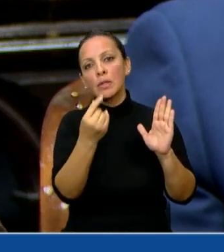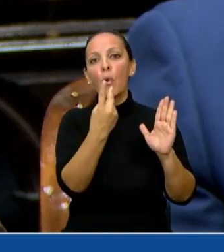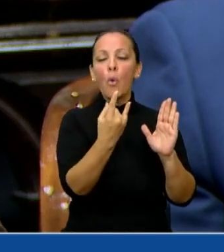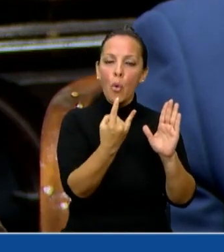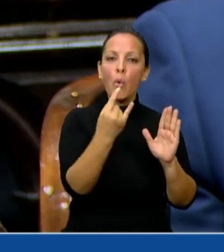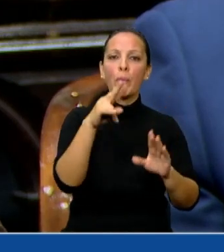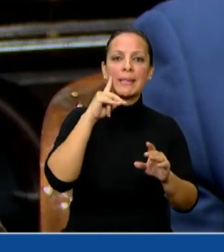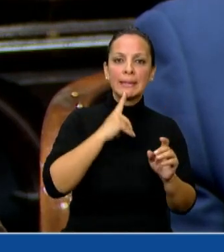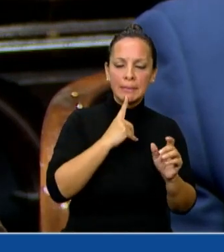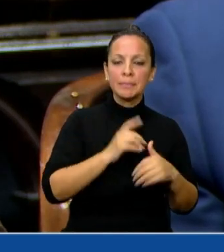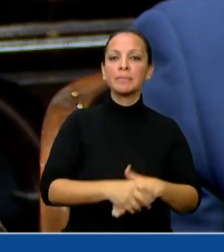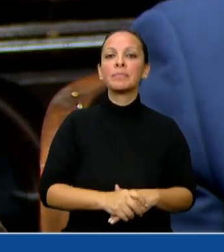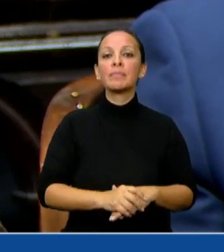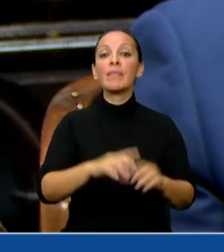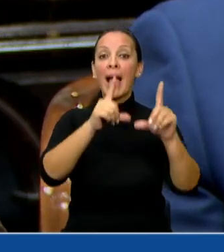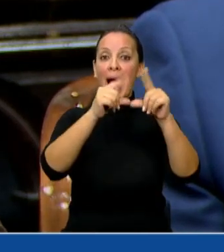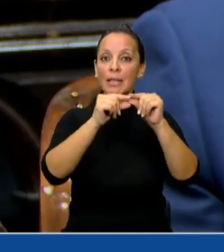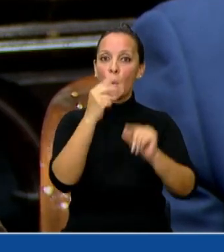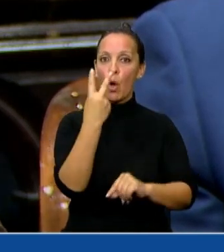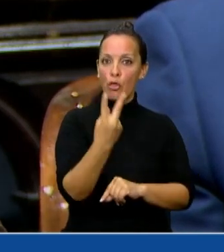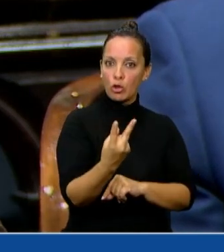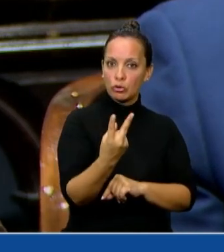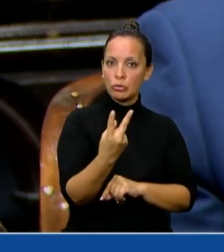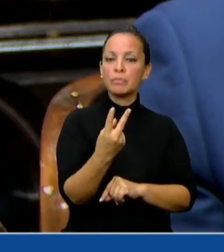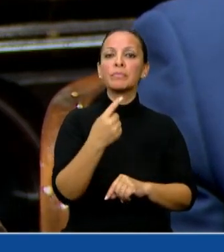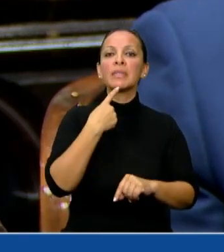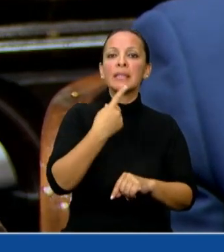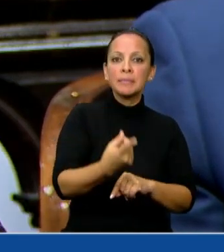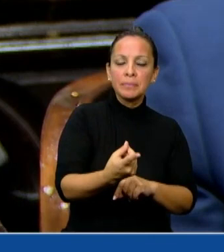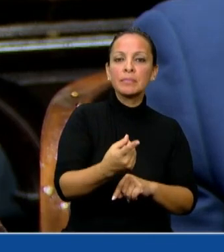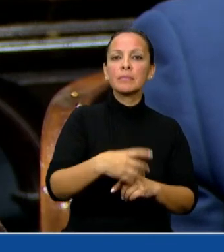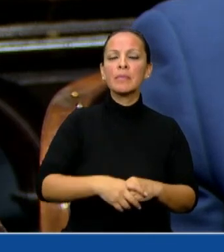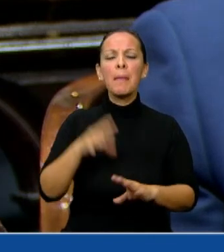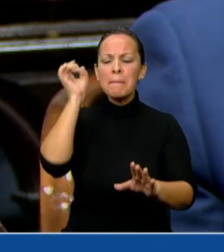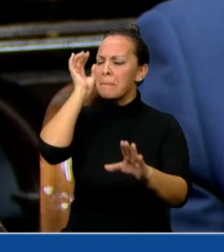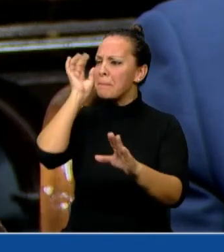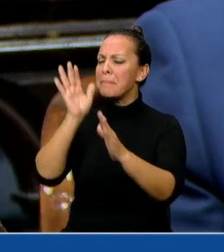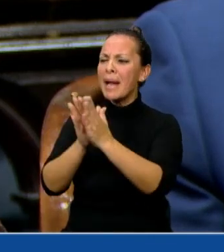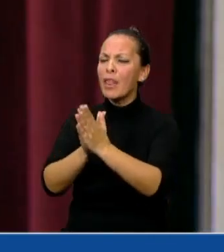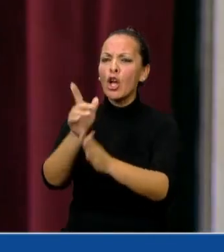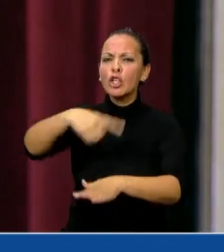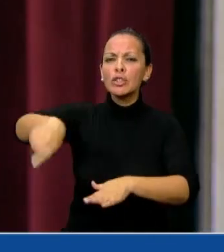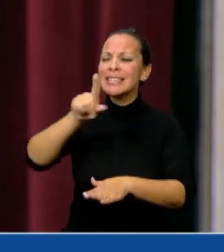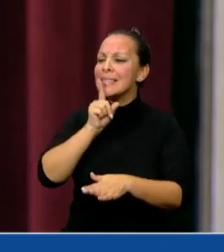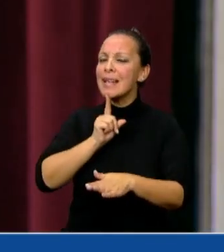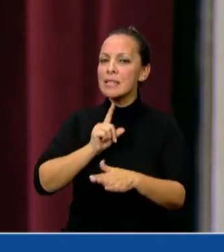El artículo 2 ofrece a través del Fondo Fiduciario... ¿Les puedo pedir